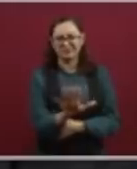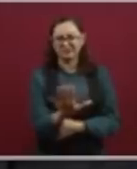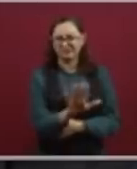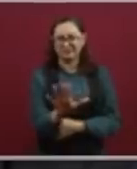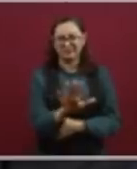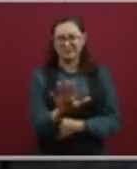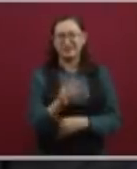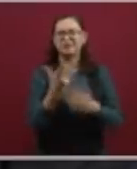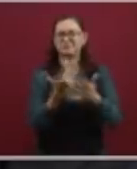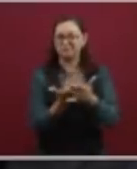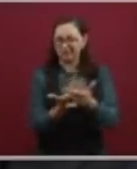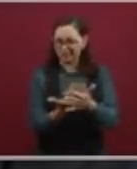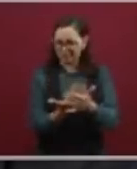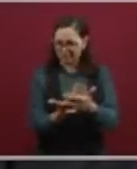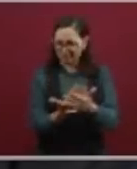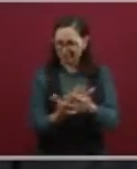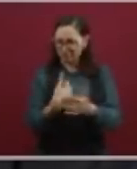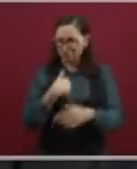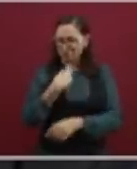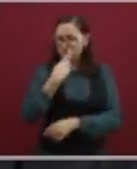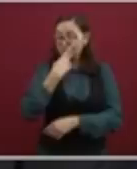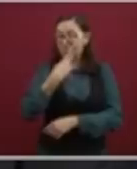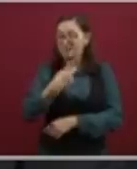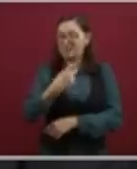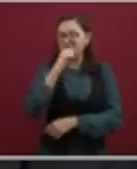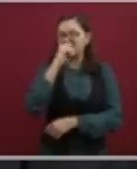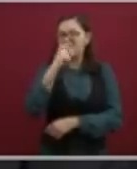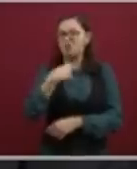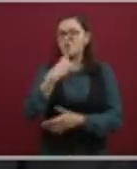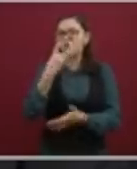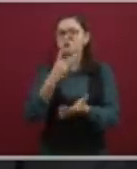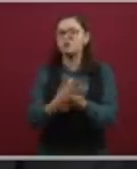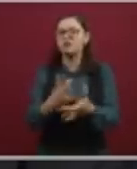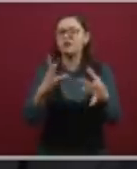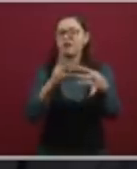subrayando, ¿sí? Porque pues